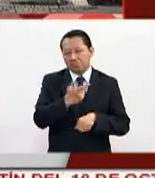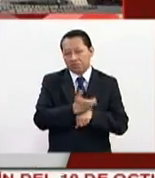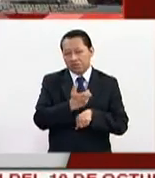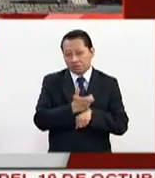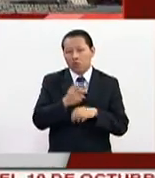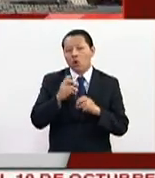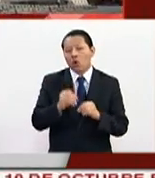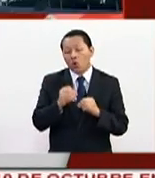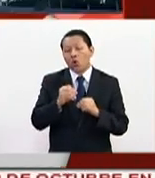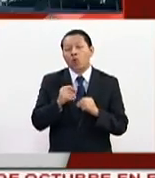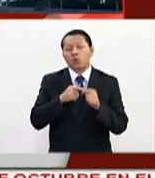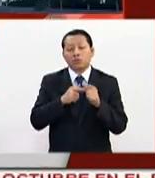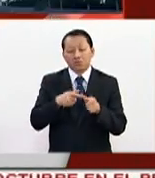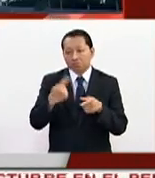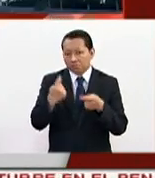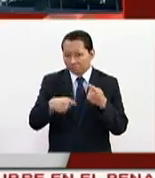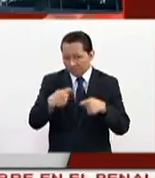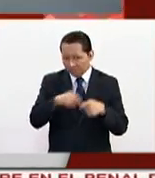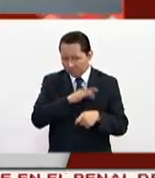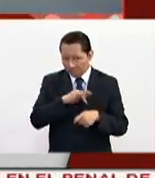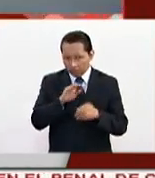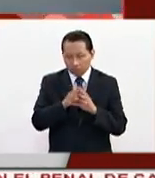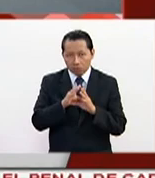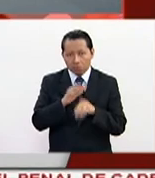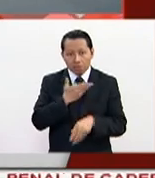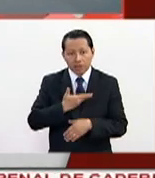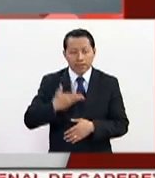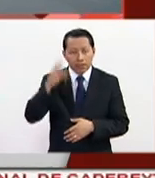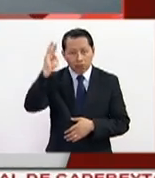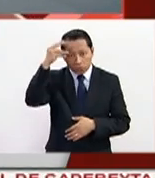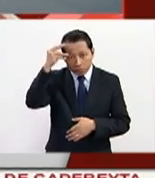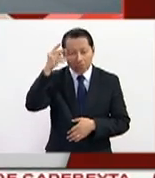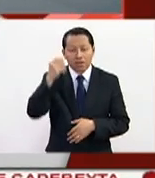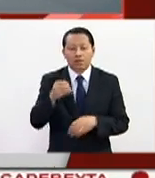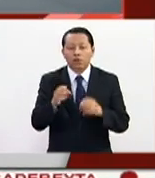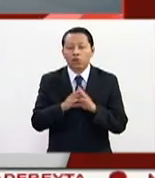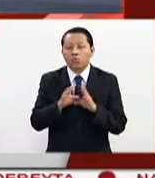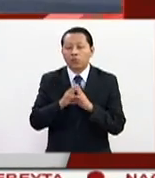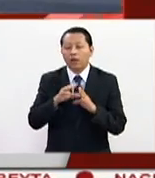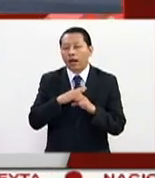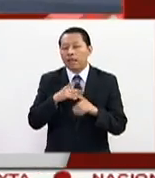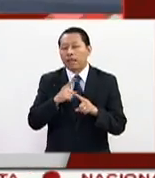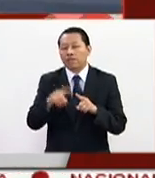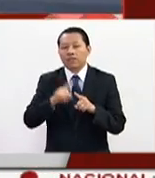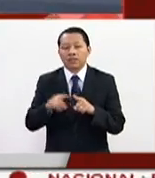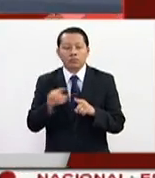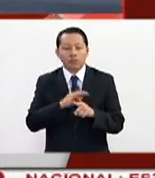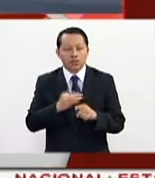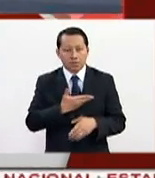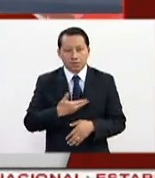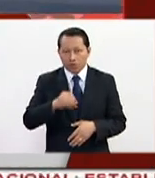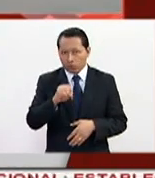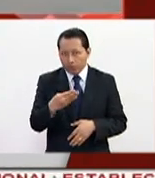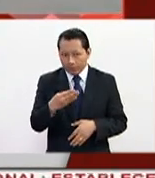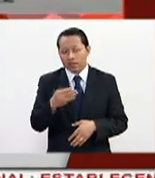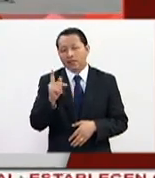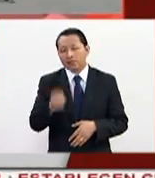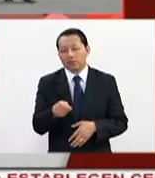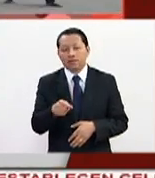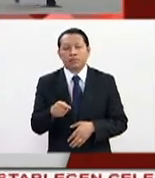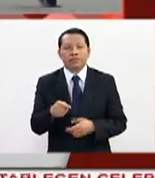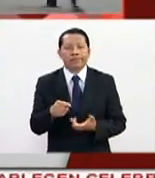si se va a continuar una flexibilización. Aún el presidente Donald Trump, si bien ha marcado algunas diferencias con el presidente Obama, no se ha